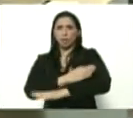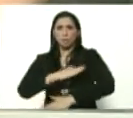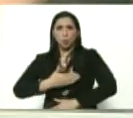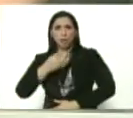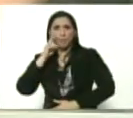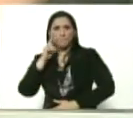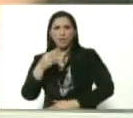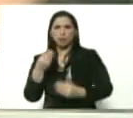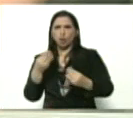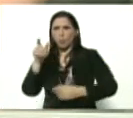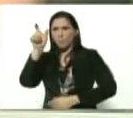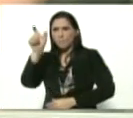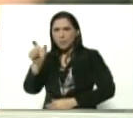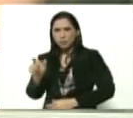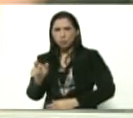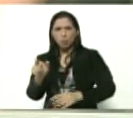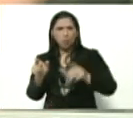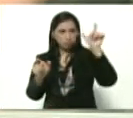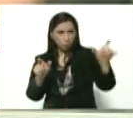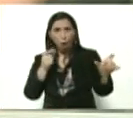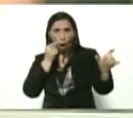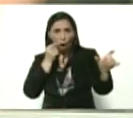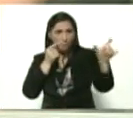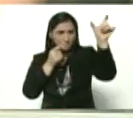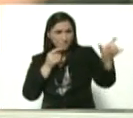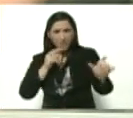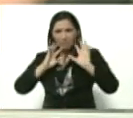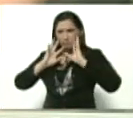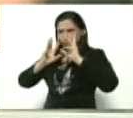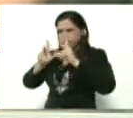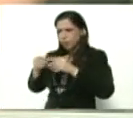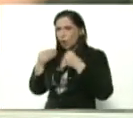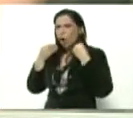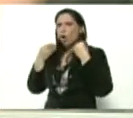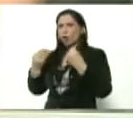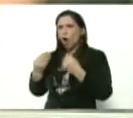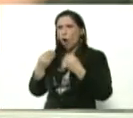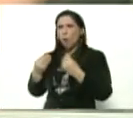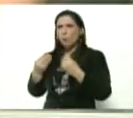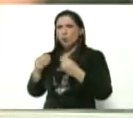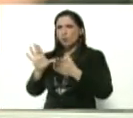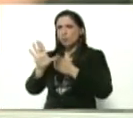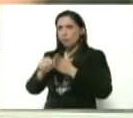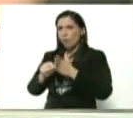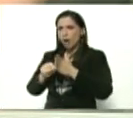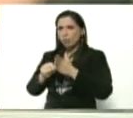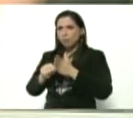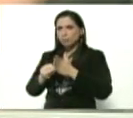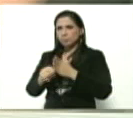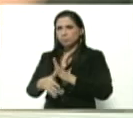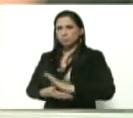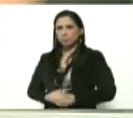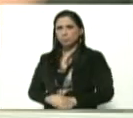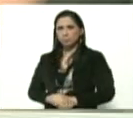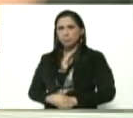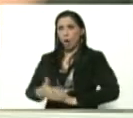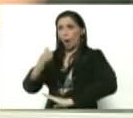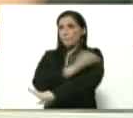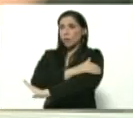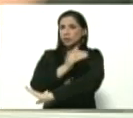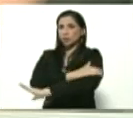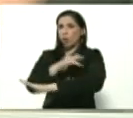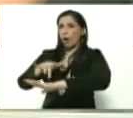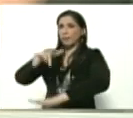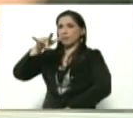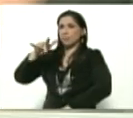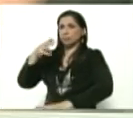cómo esta persona allí declara con pelos y señales cómo fue estafado por la oposición